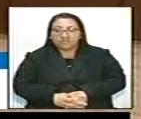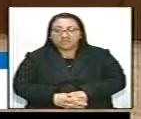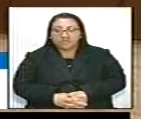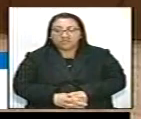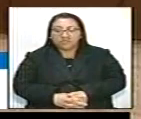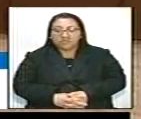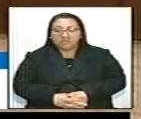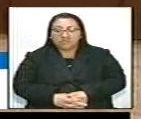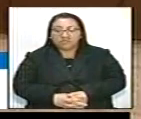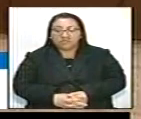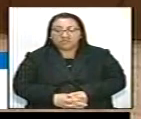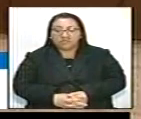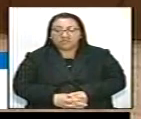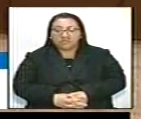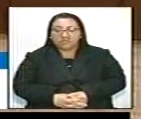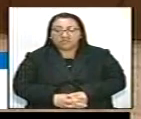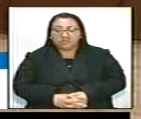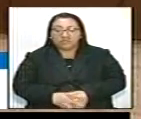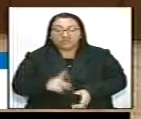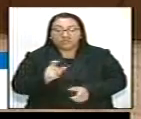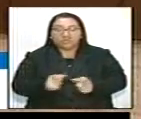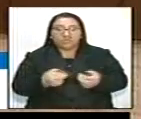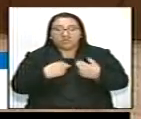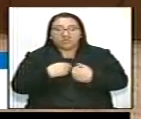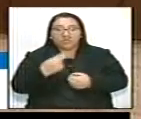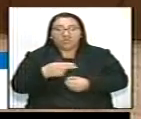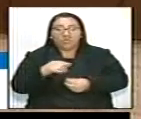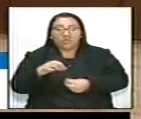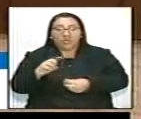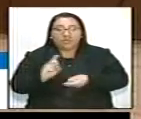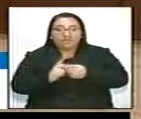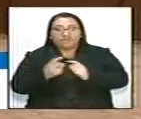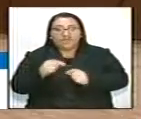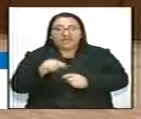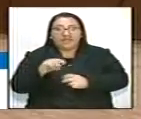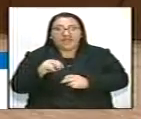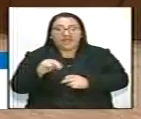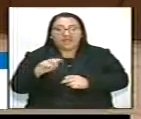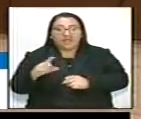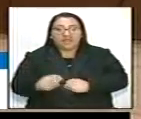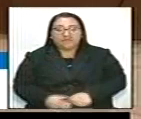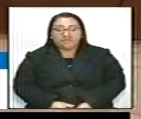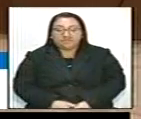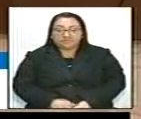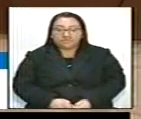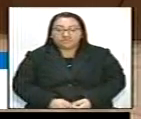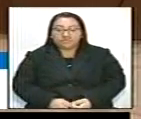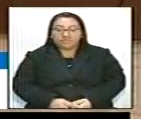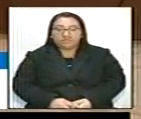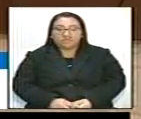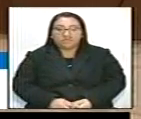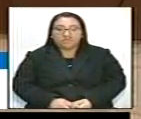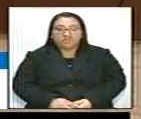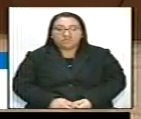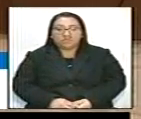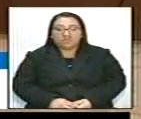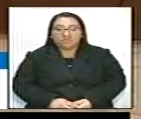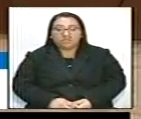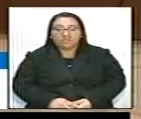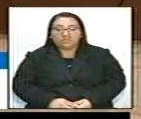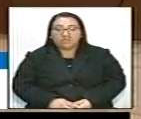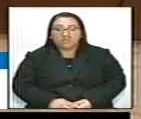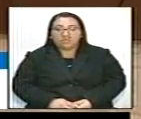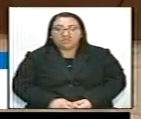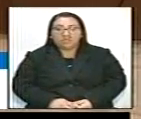Nuevo Perú, un representante Wilca Flores, Accesitario, Quintanilla Chacón y Pacori Mamani. Grupo Parlamentario Frente Amplio,